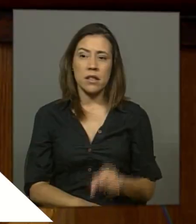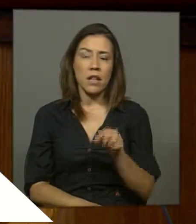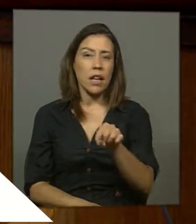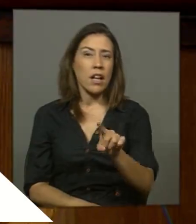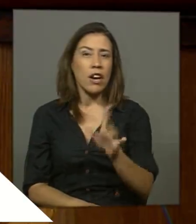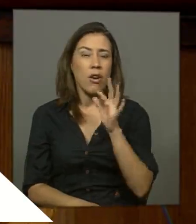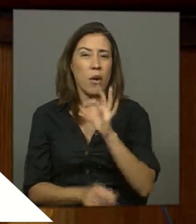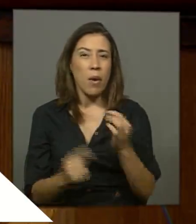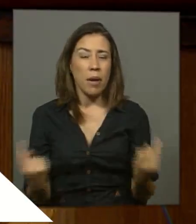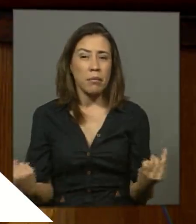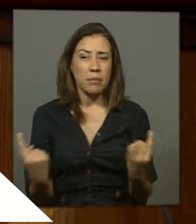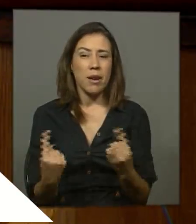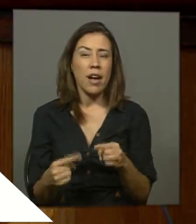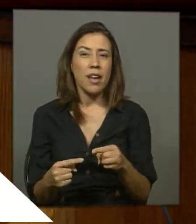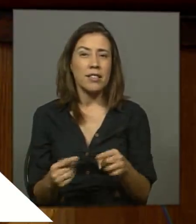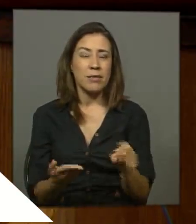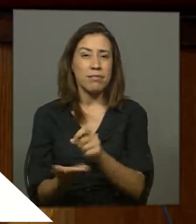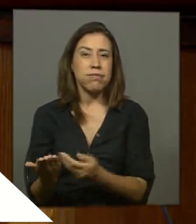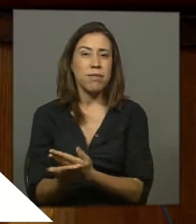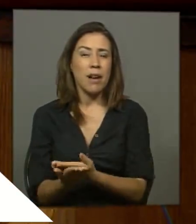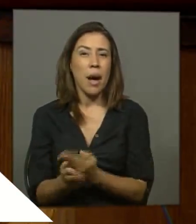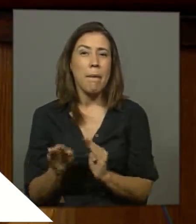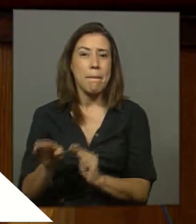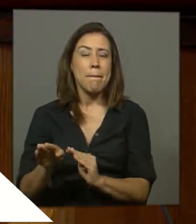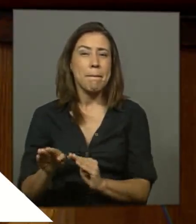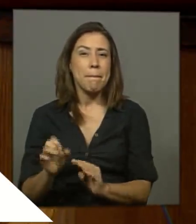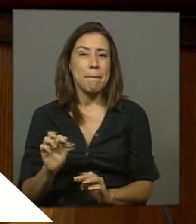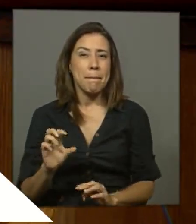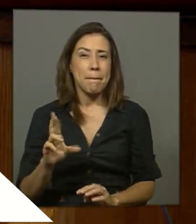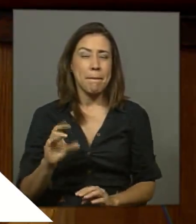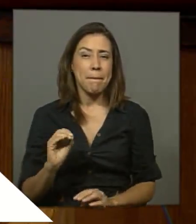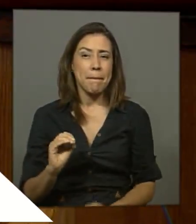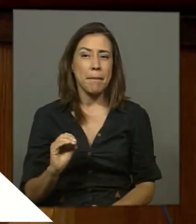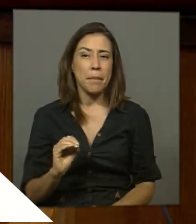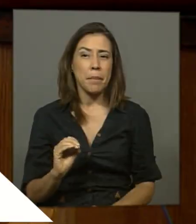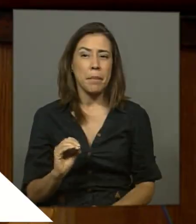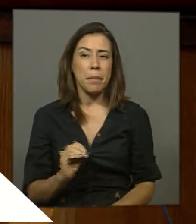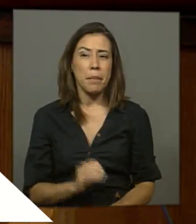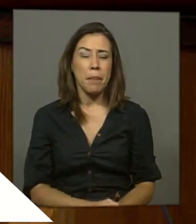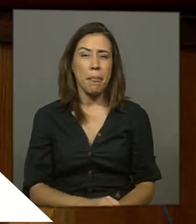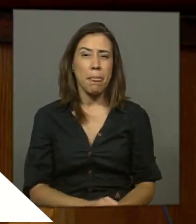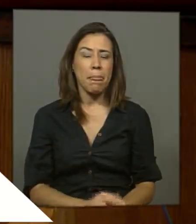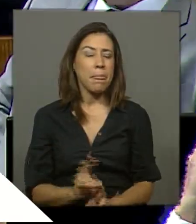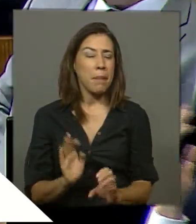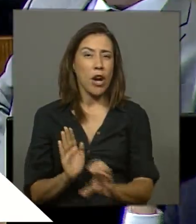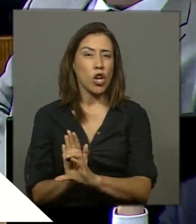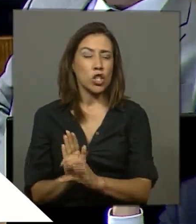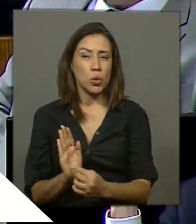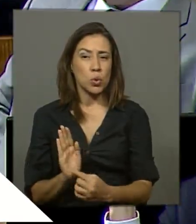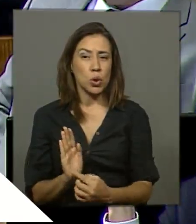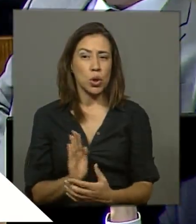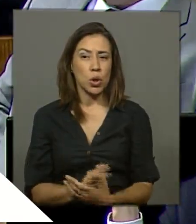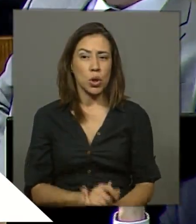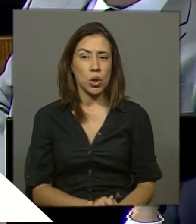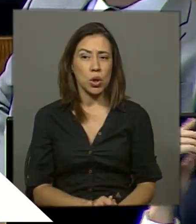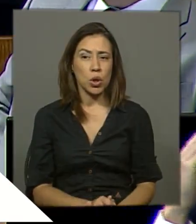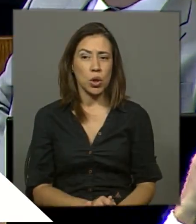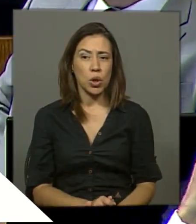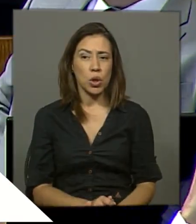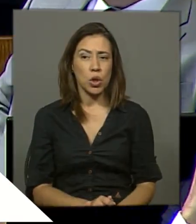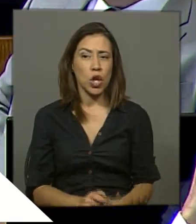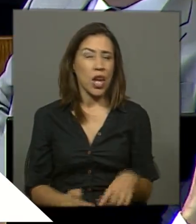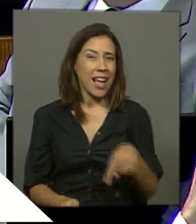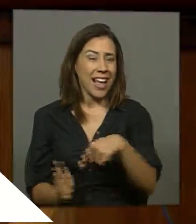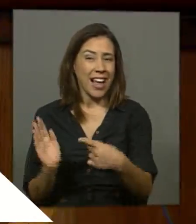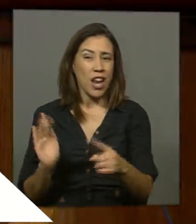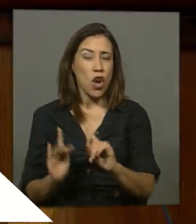es una es un recurso Amparo de acción de de acción constitucional de Amparo no es el no es el